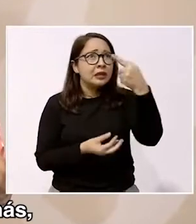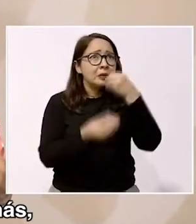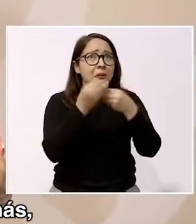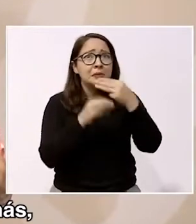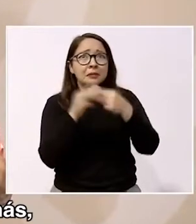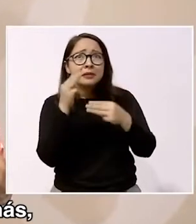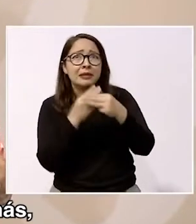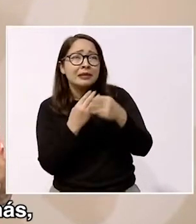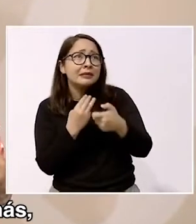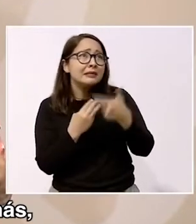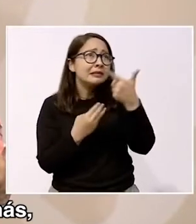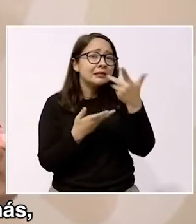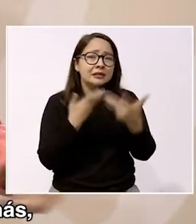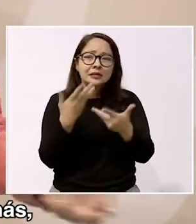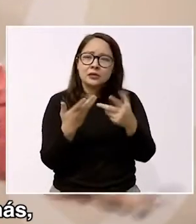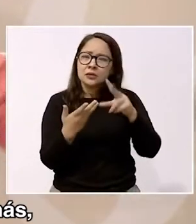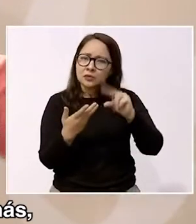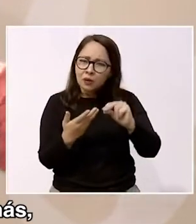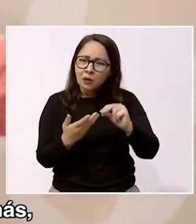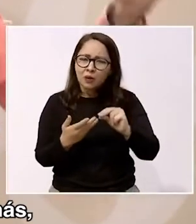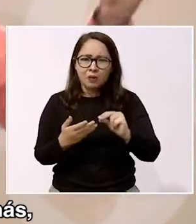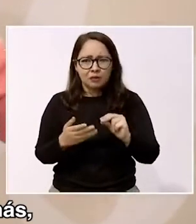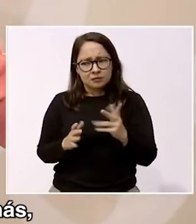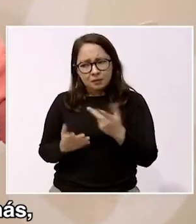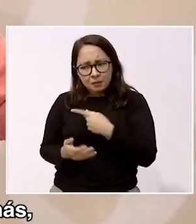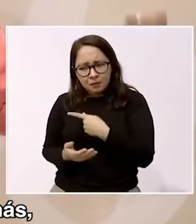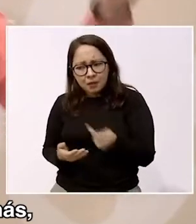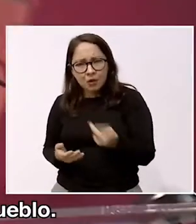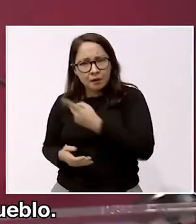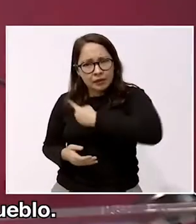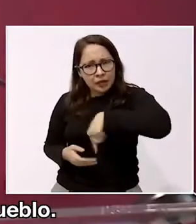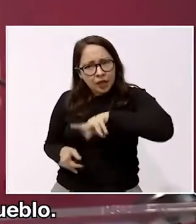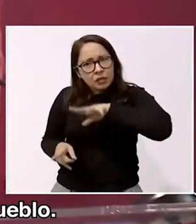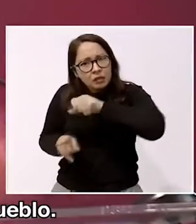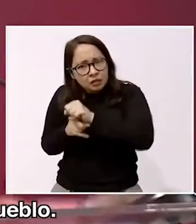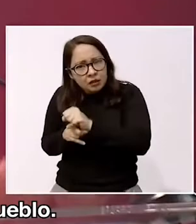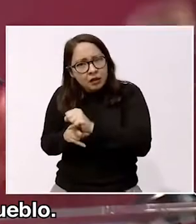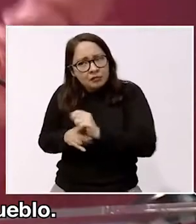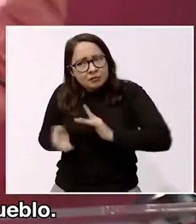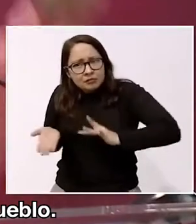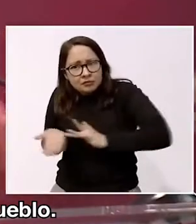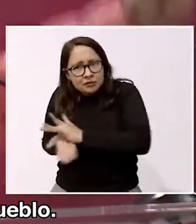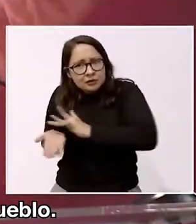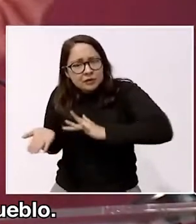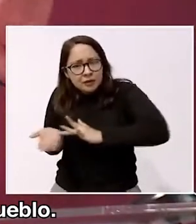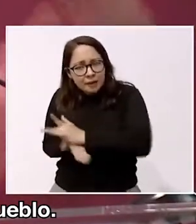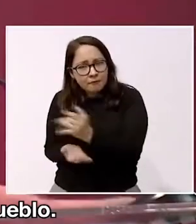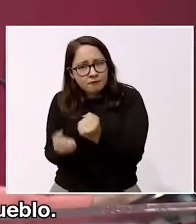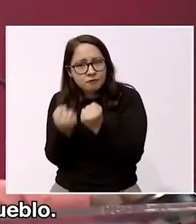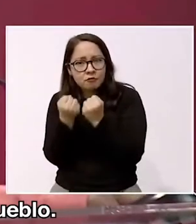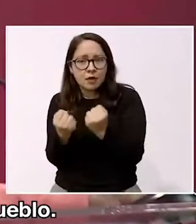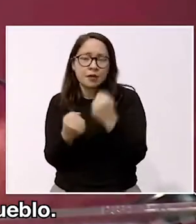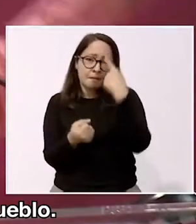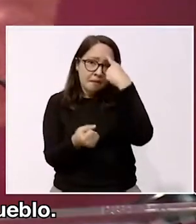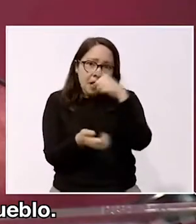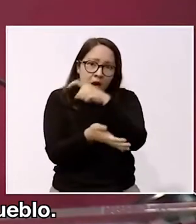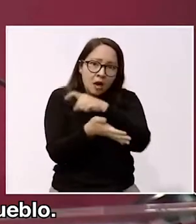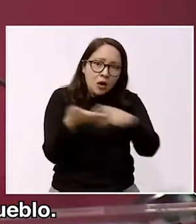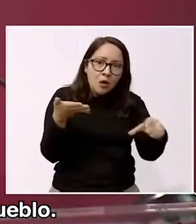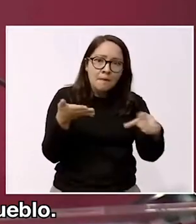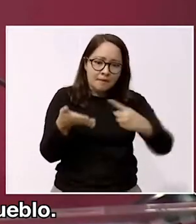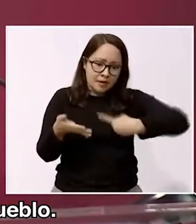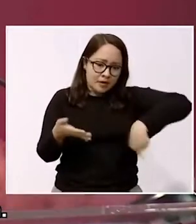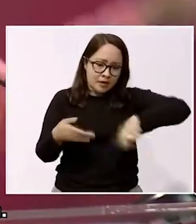es garantizar de que el ingreso le rinda más, fortalecer el poder de compra de